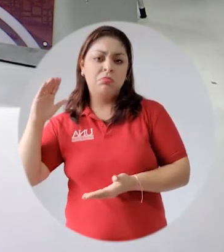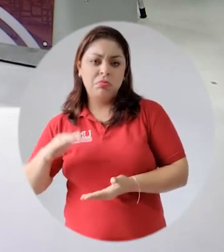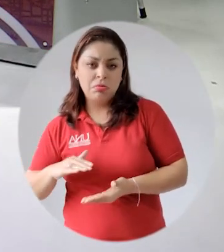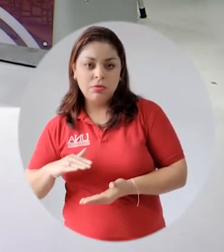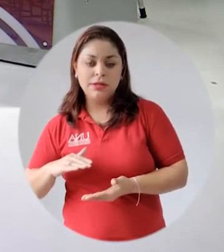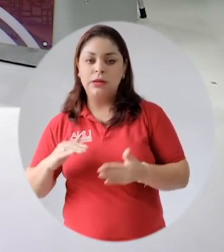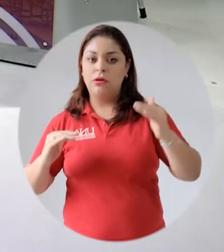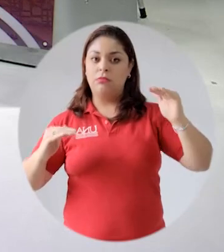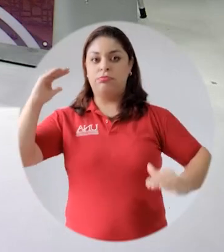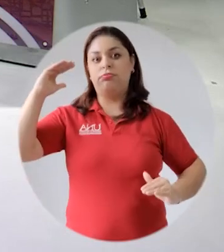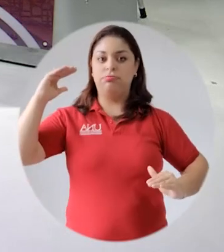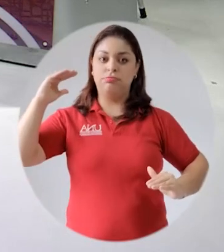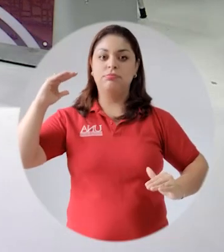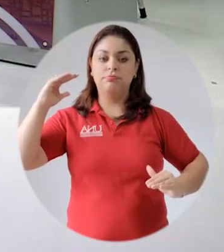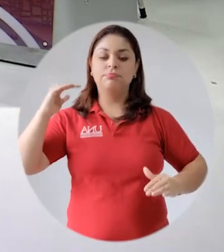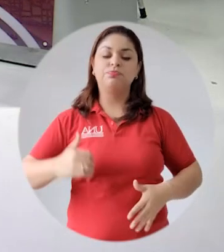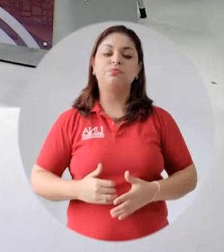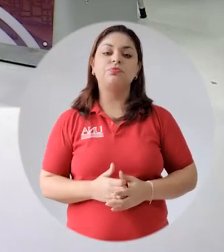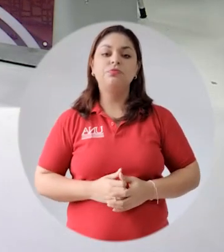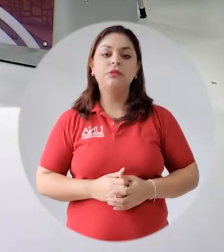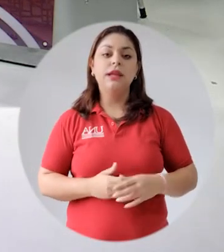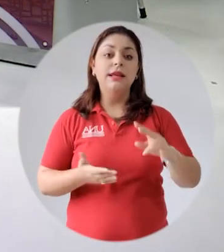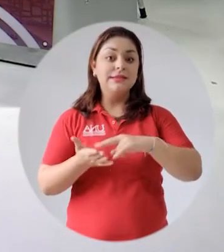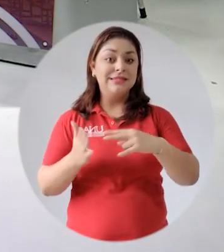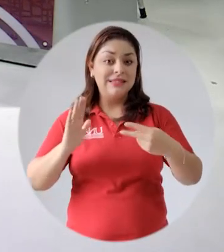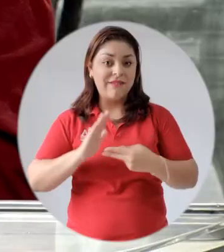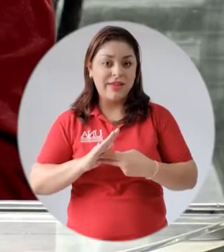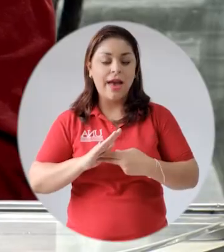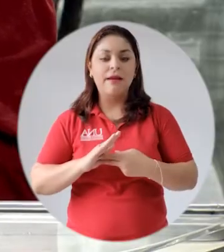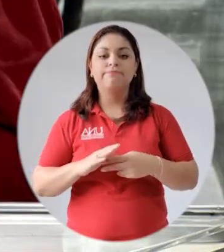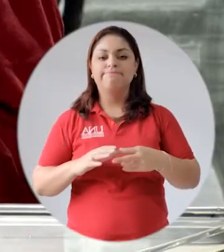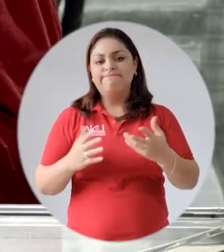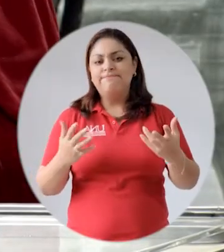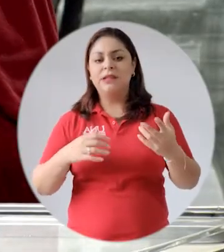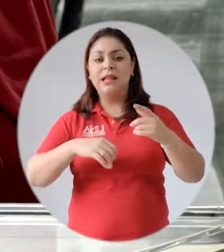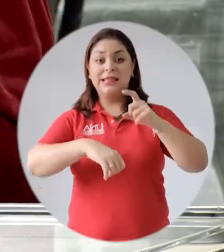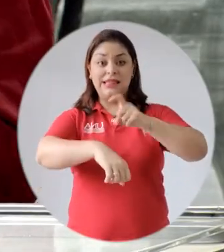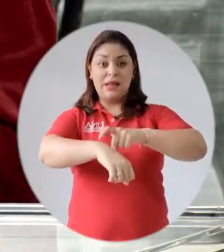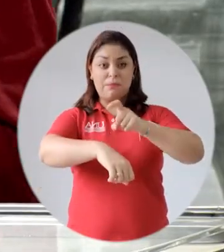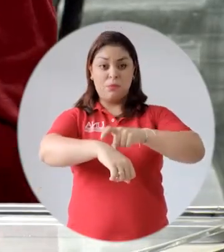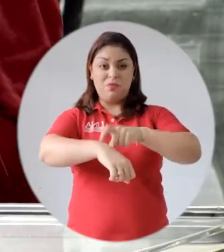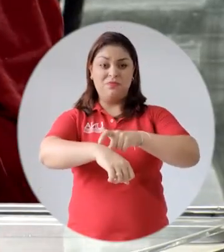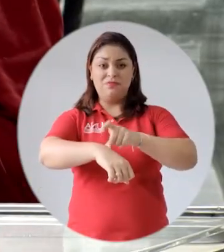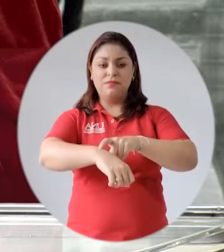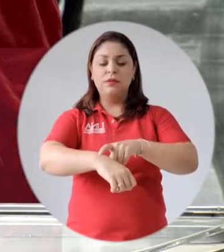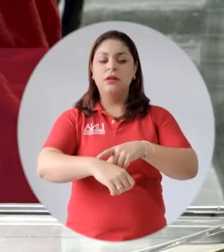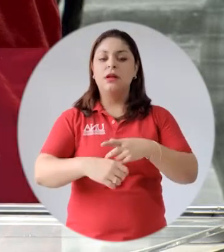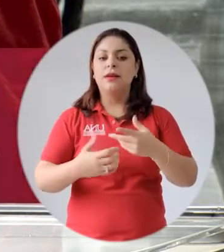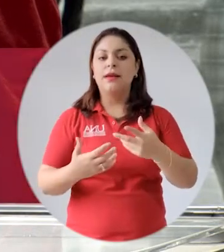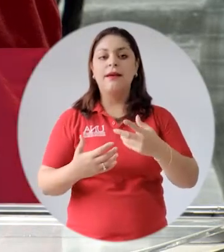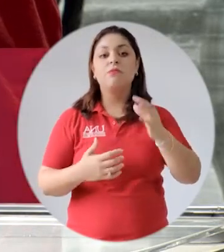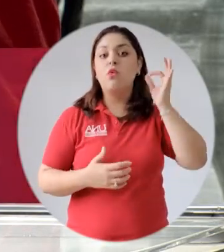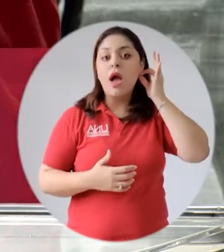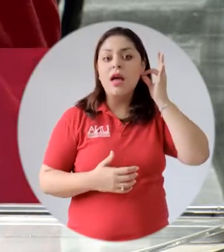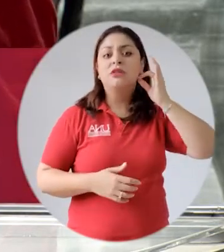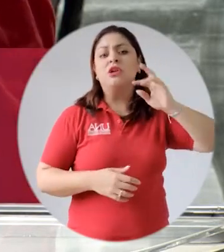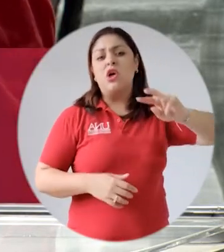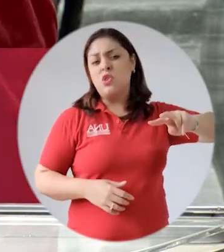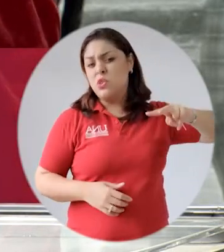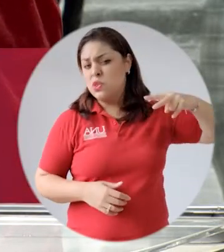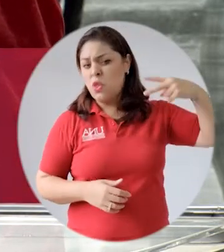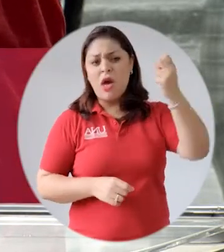remunerado, el doble de las horas al trabajo doméstico no remunerado respecto de lo que hacen los hombres. Como ustedes mencionaban,